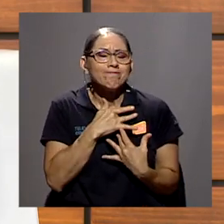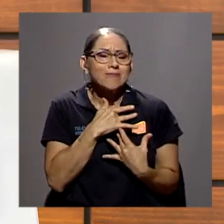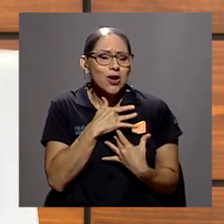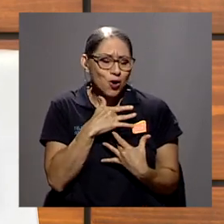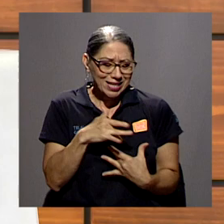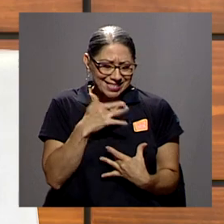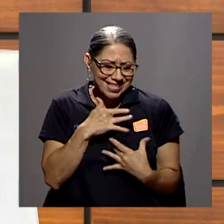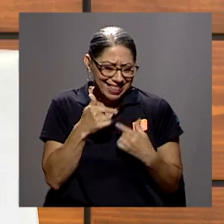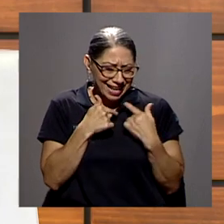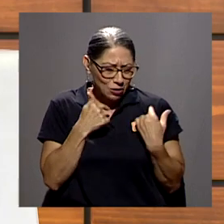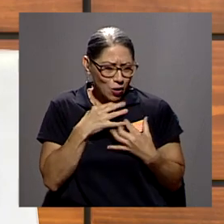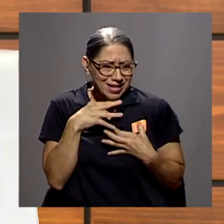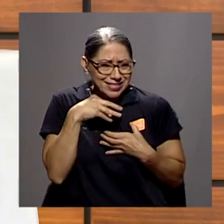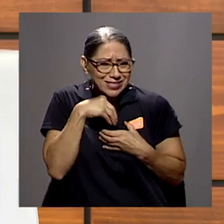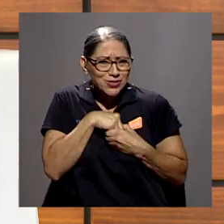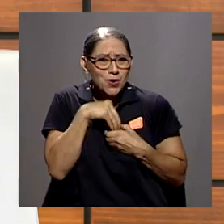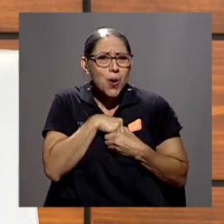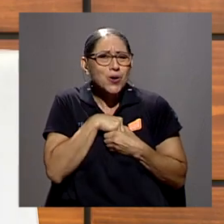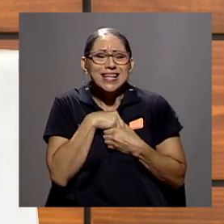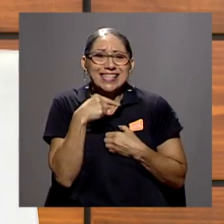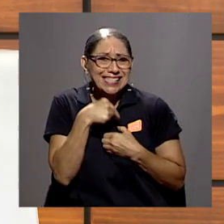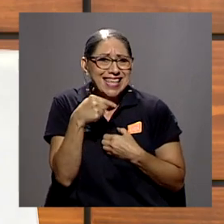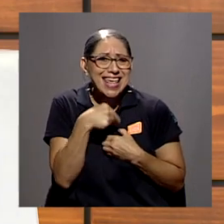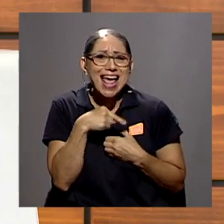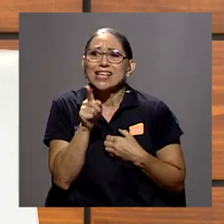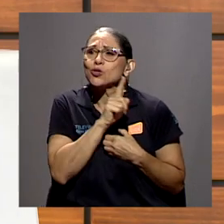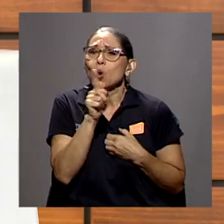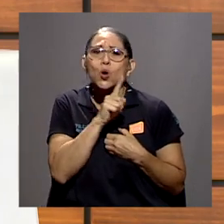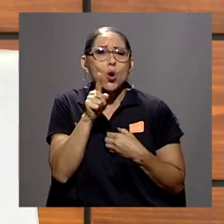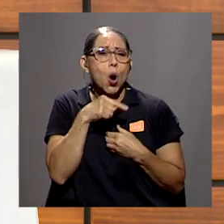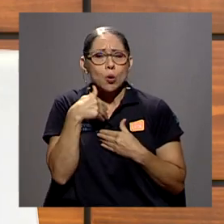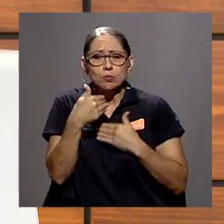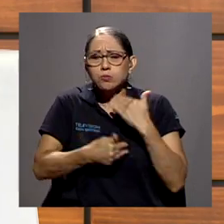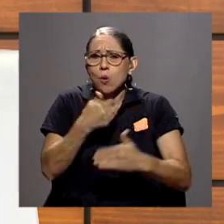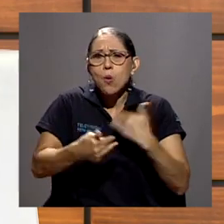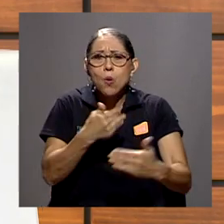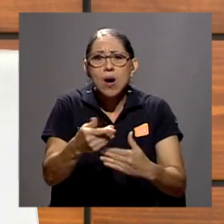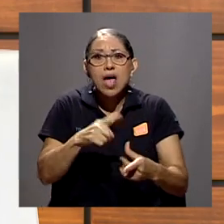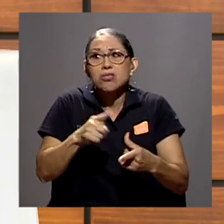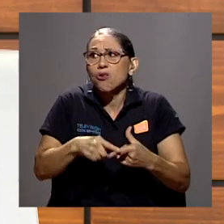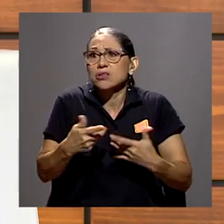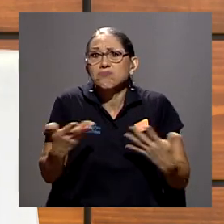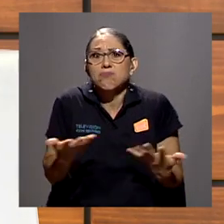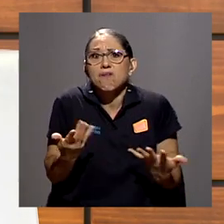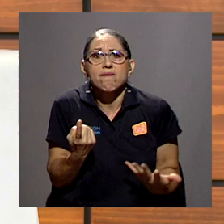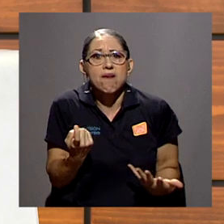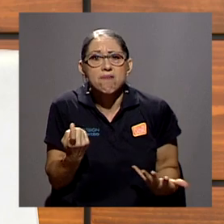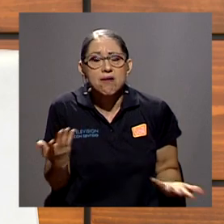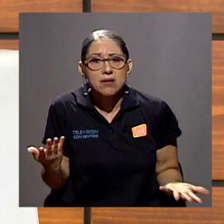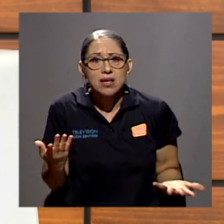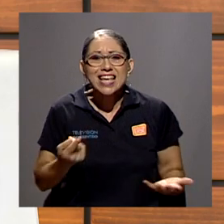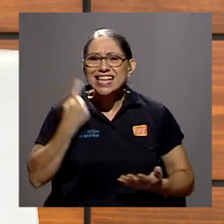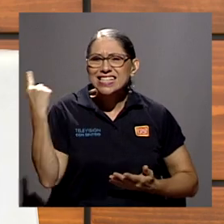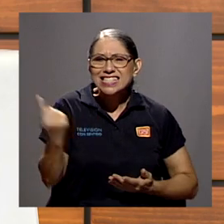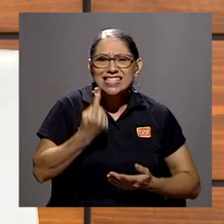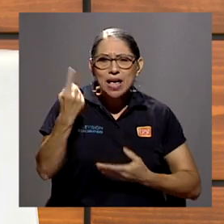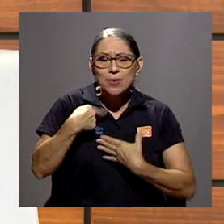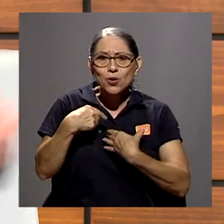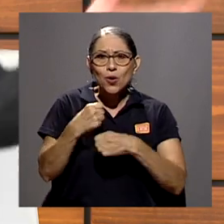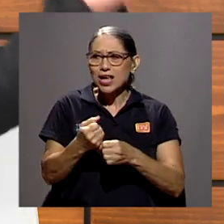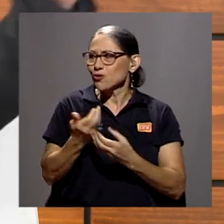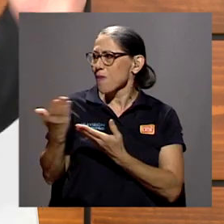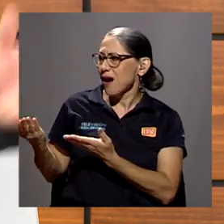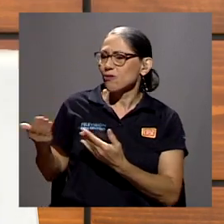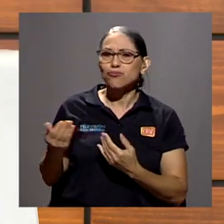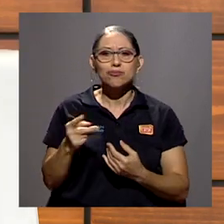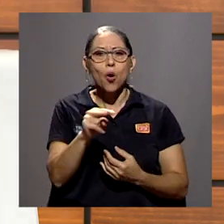en su mundo interno si no lo llevará hasta las últimas consecuencias va a quedar en deuda y siempre ha hecho el ejercicio malo y compañeros y